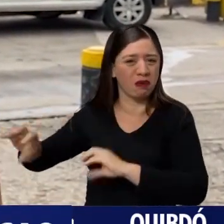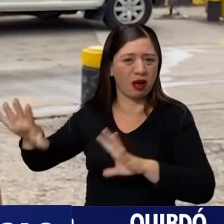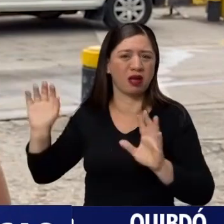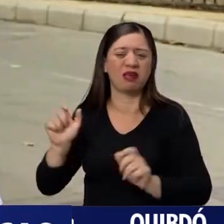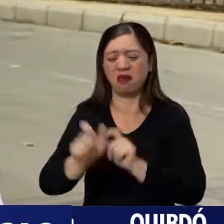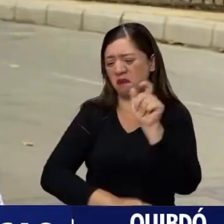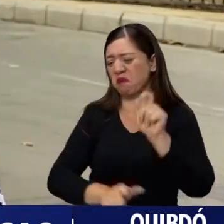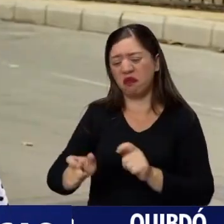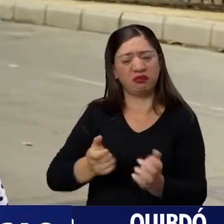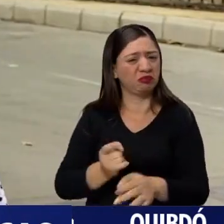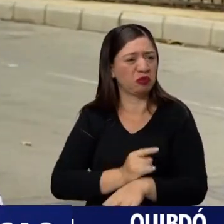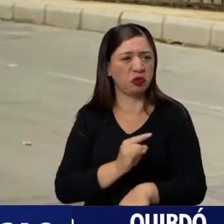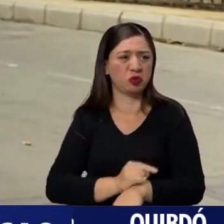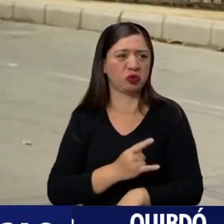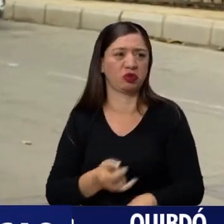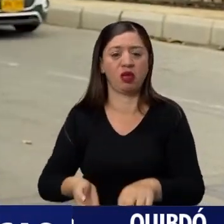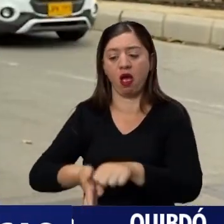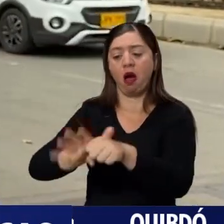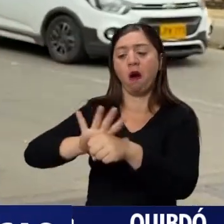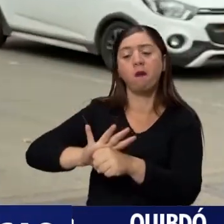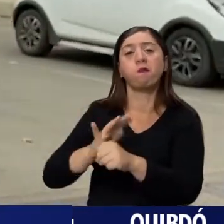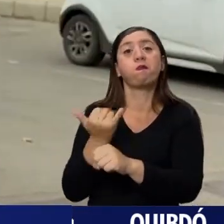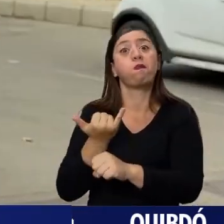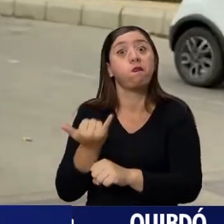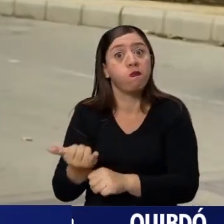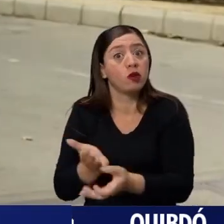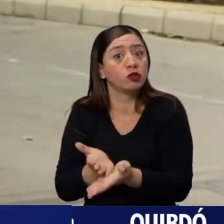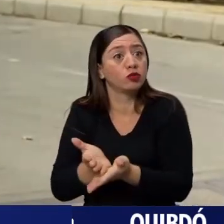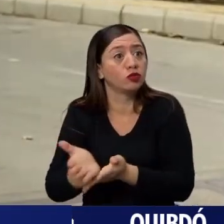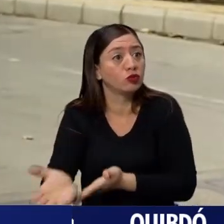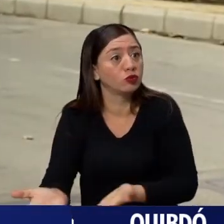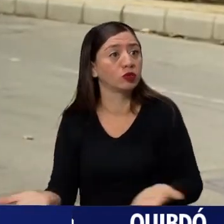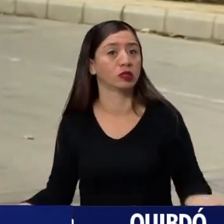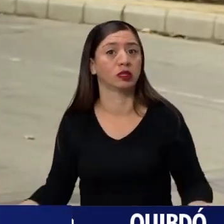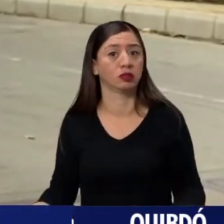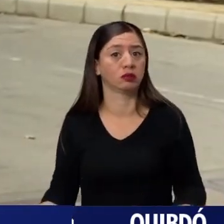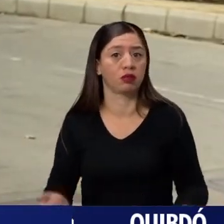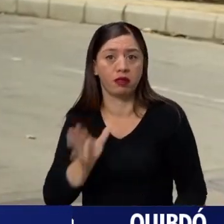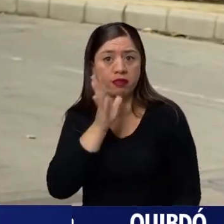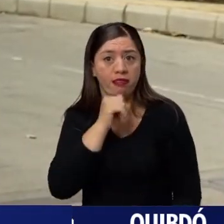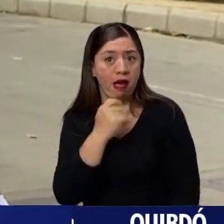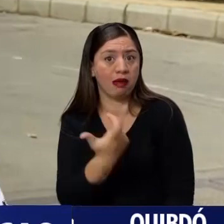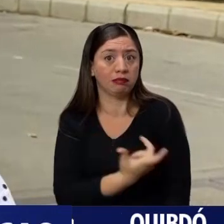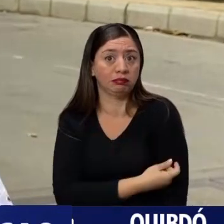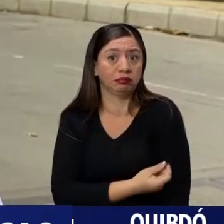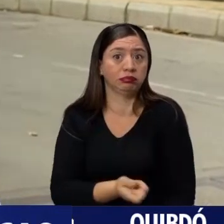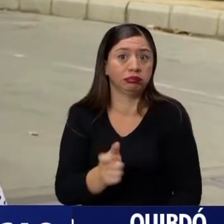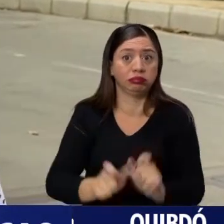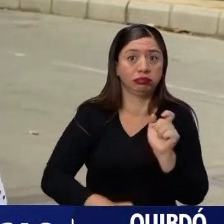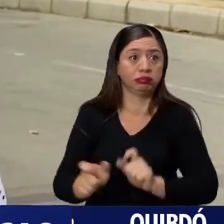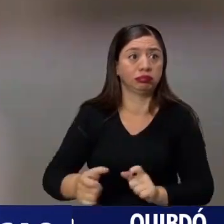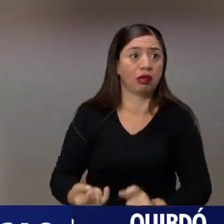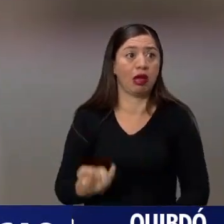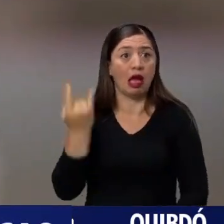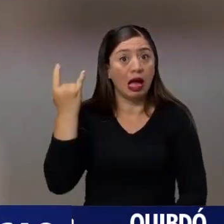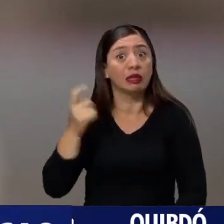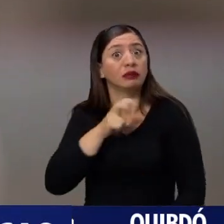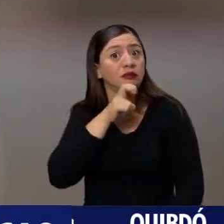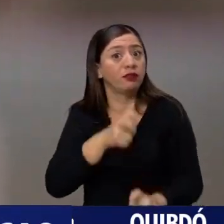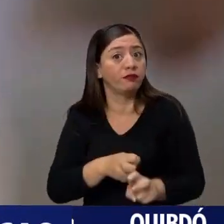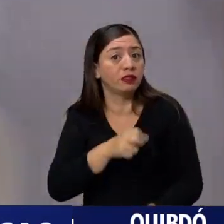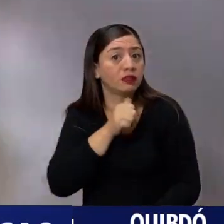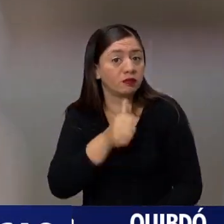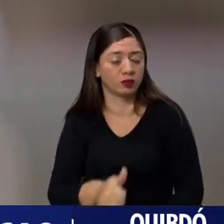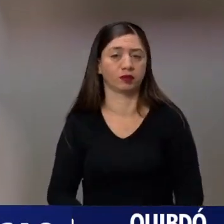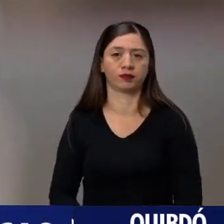gente ya no lo usa. Es un virus que todavía está ahí y los que desafortunadamente no han hecho vacunar pueden complicar la